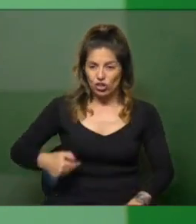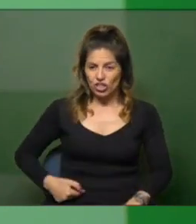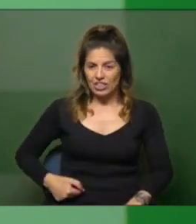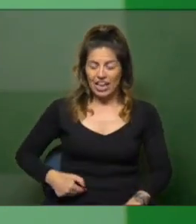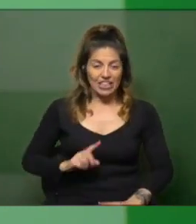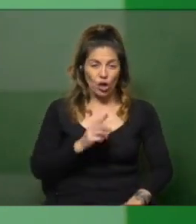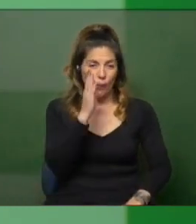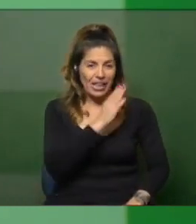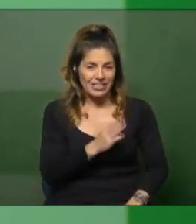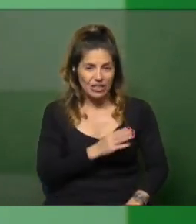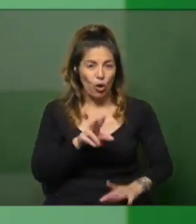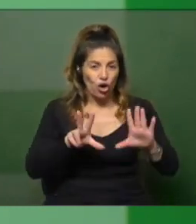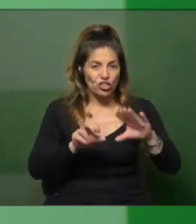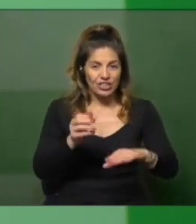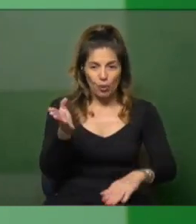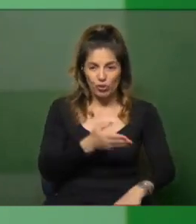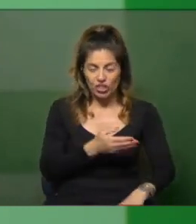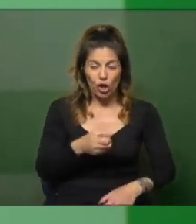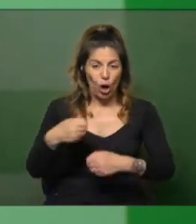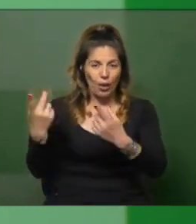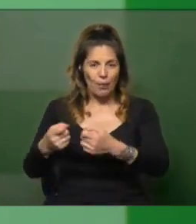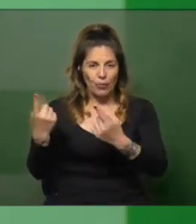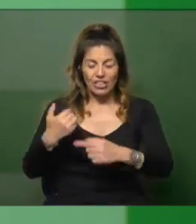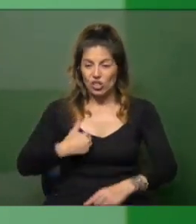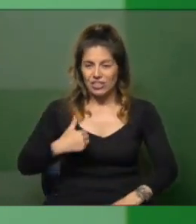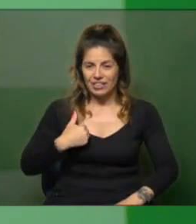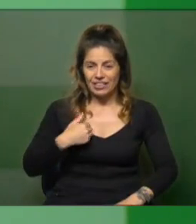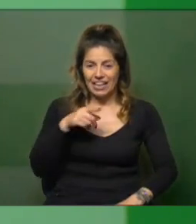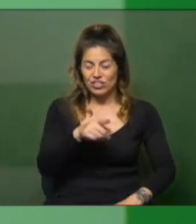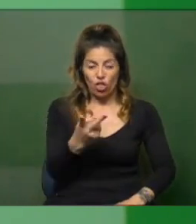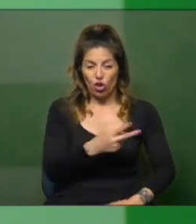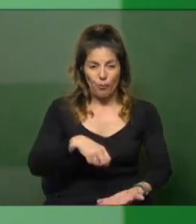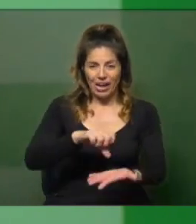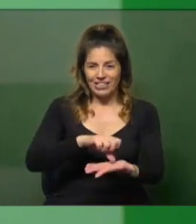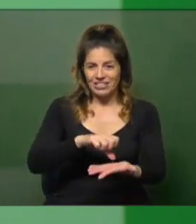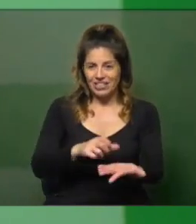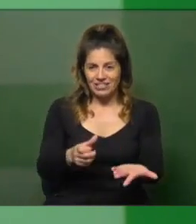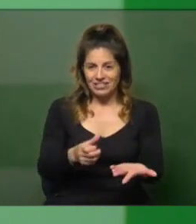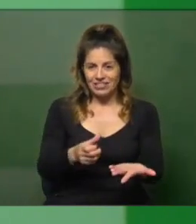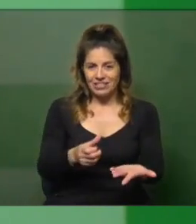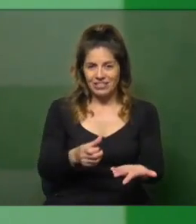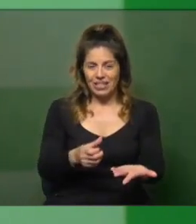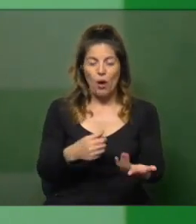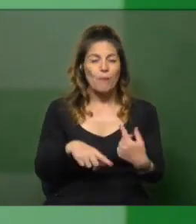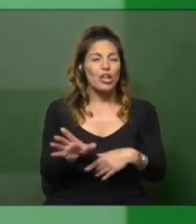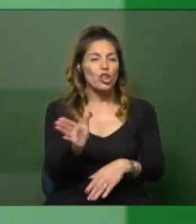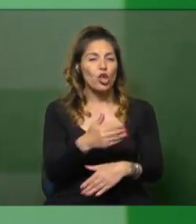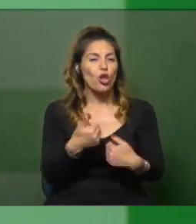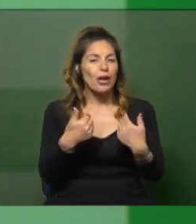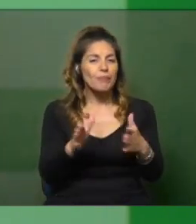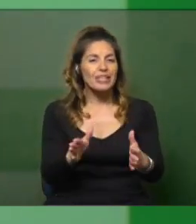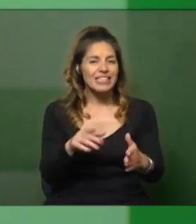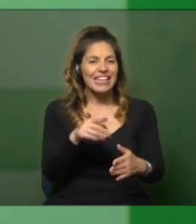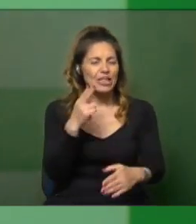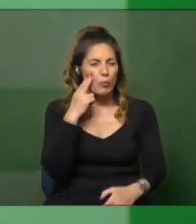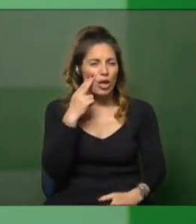con Brasil cuando el 80% de las exportaciones argentinas tienen esos dos destinos no entonces eh pero todo empieza a tener este